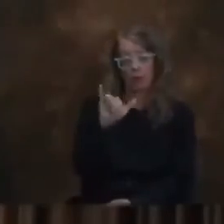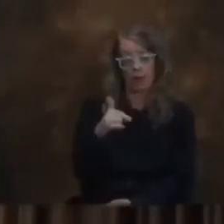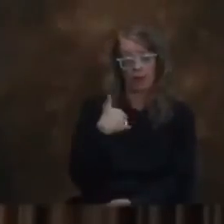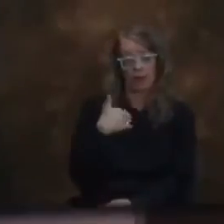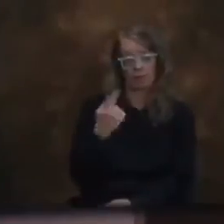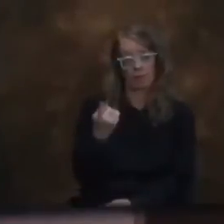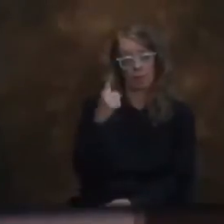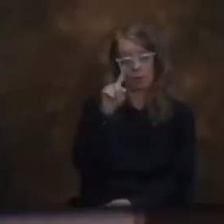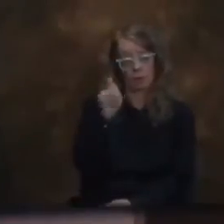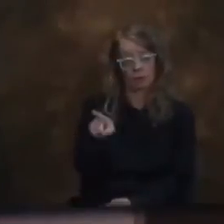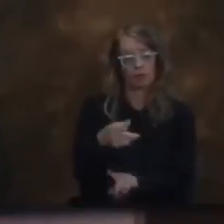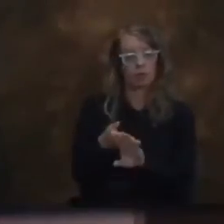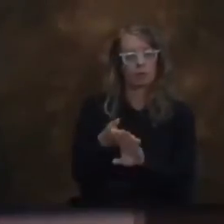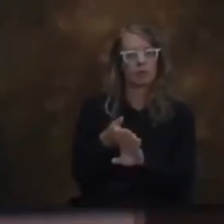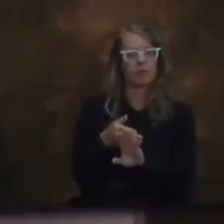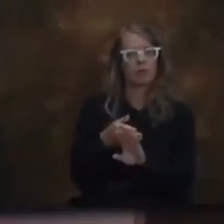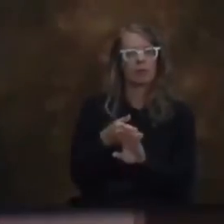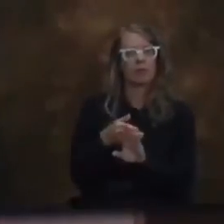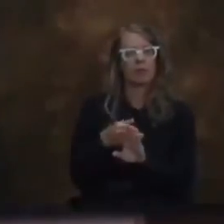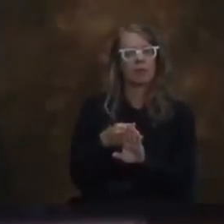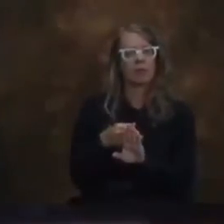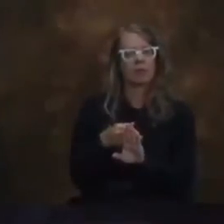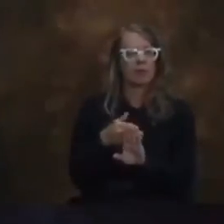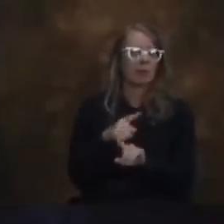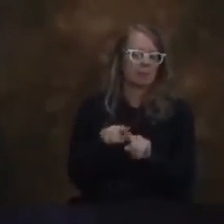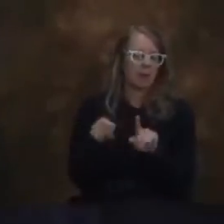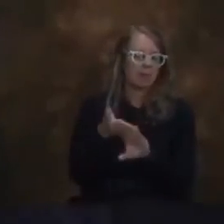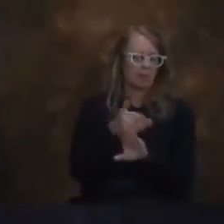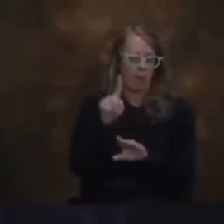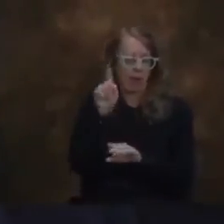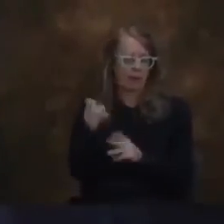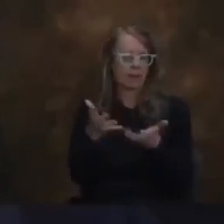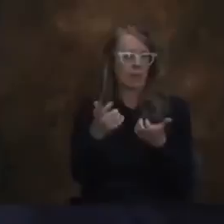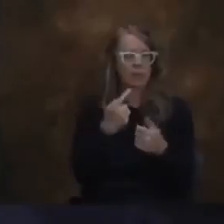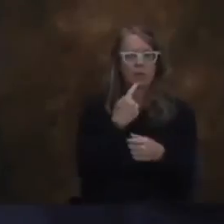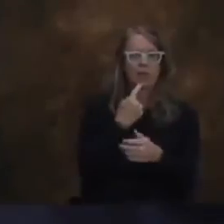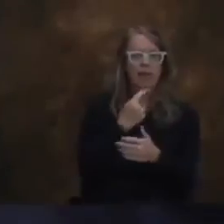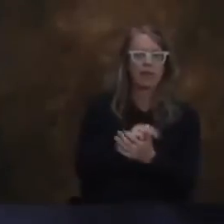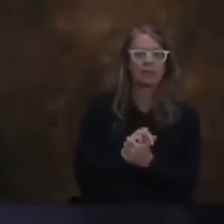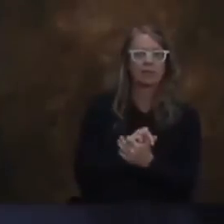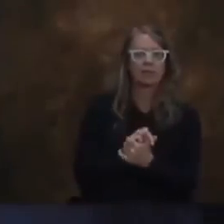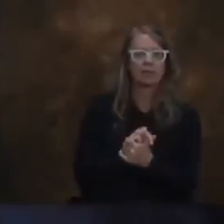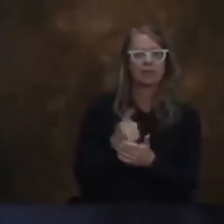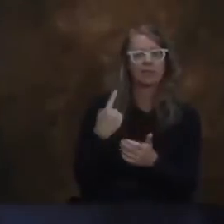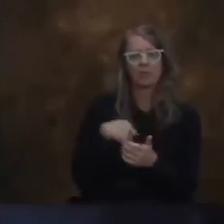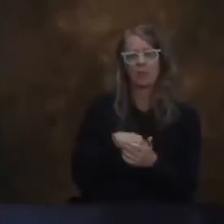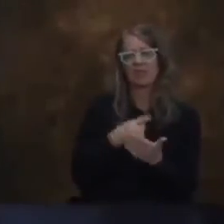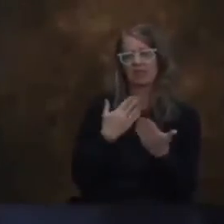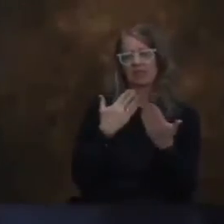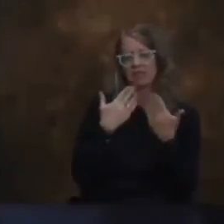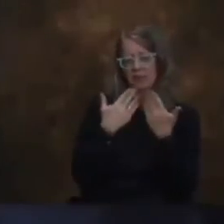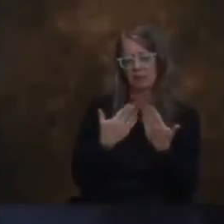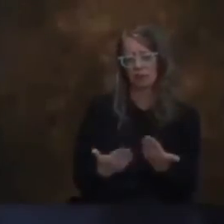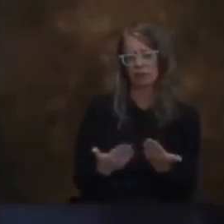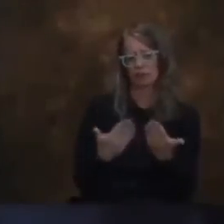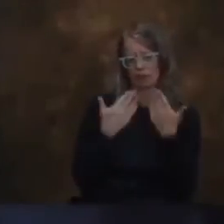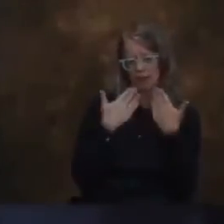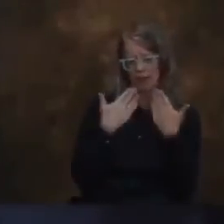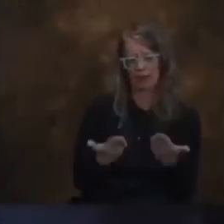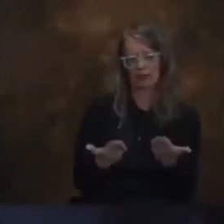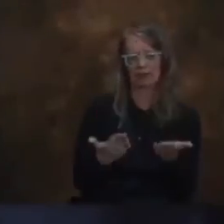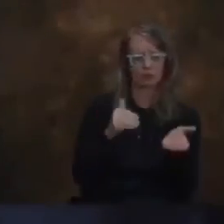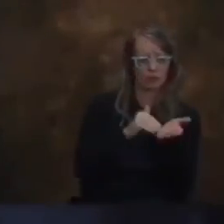me gustaría decir que agradecemos a todo el trabajo que han hecho todo el